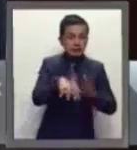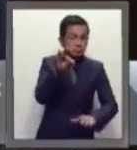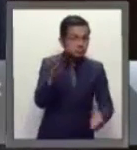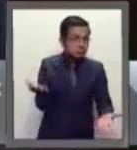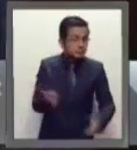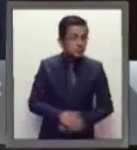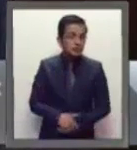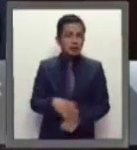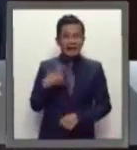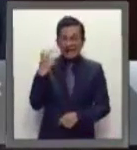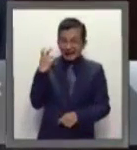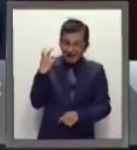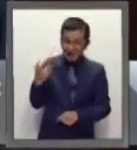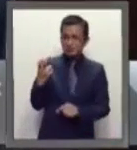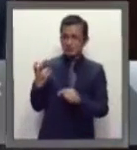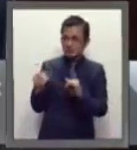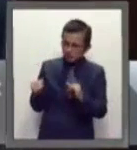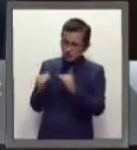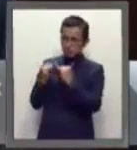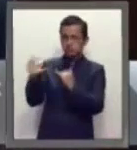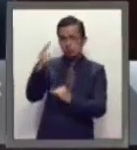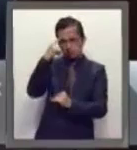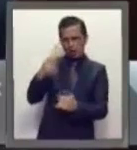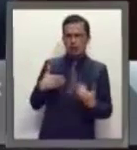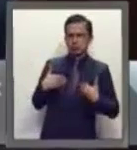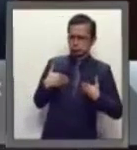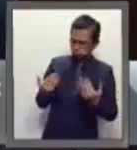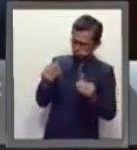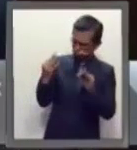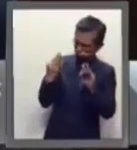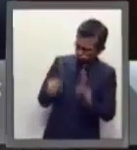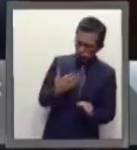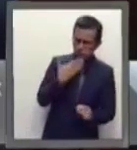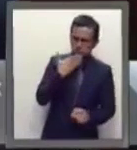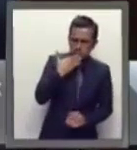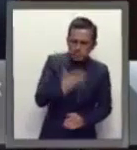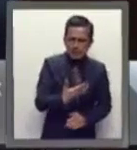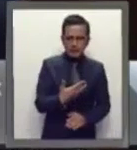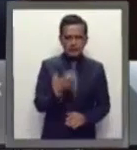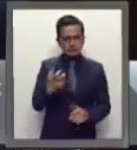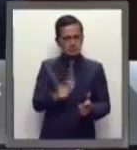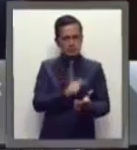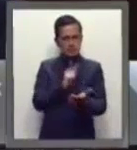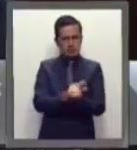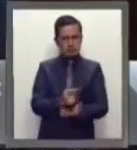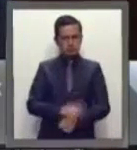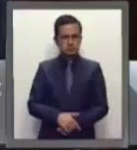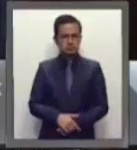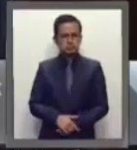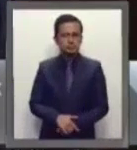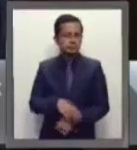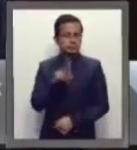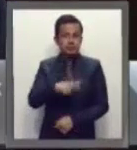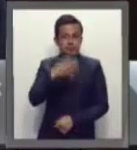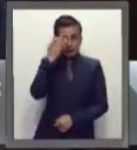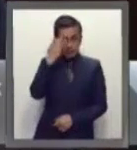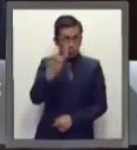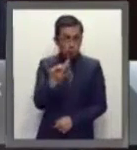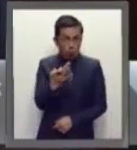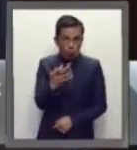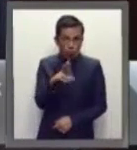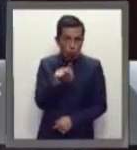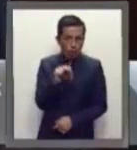depende la certeza y legitimidad en los resultados electorales por falta de tiempo no voy a hablar